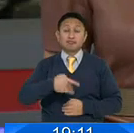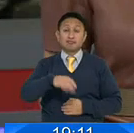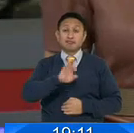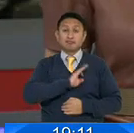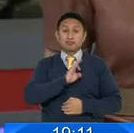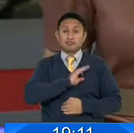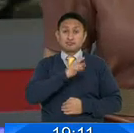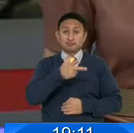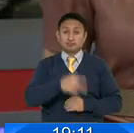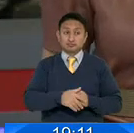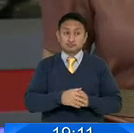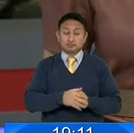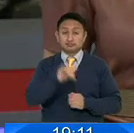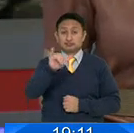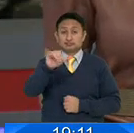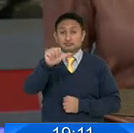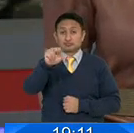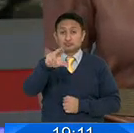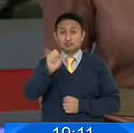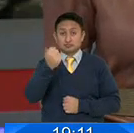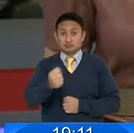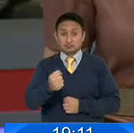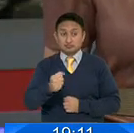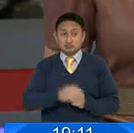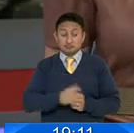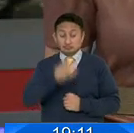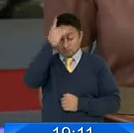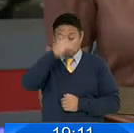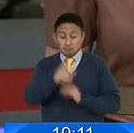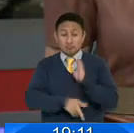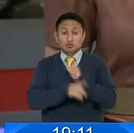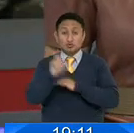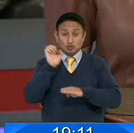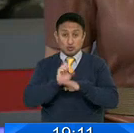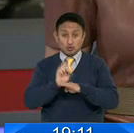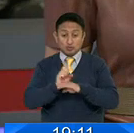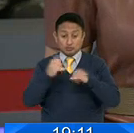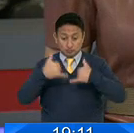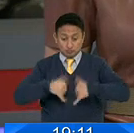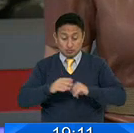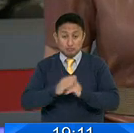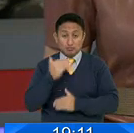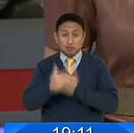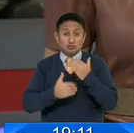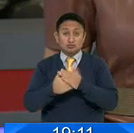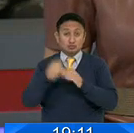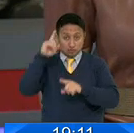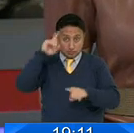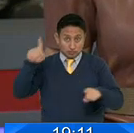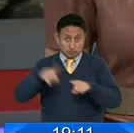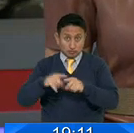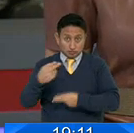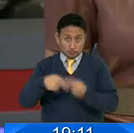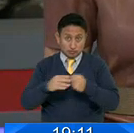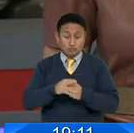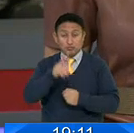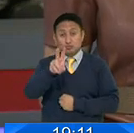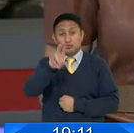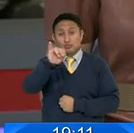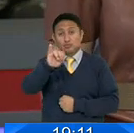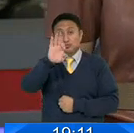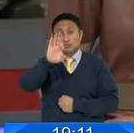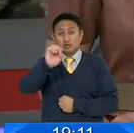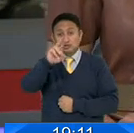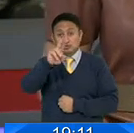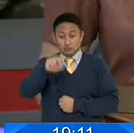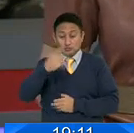Henry Yanes aplaude la decisión de Petroecuador de no continuar con procesos de negociación con Vitol tras la denuncia de sobornos,